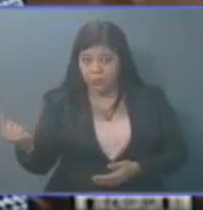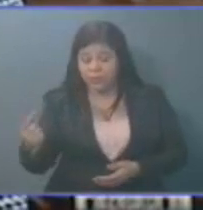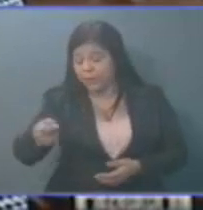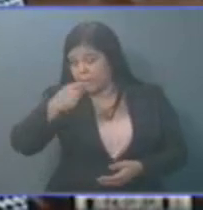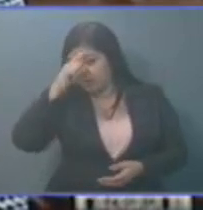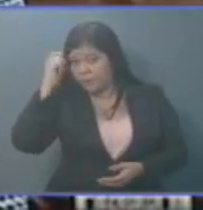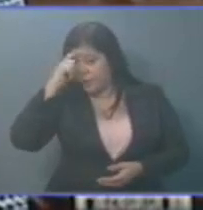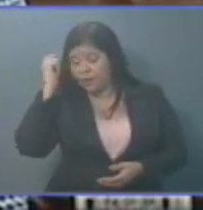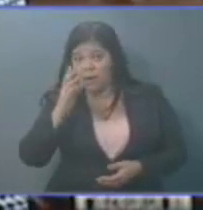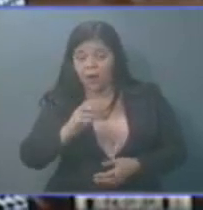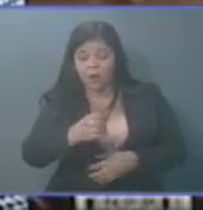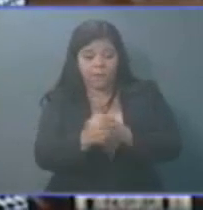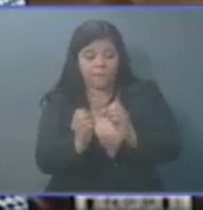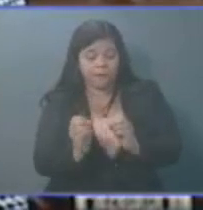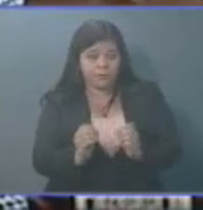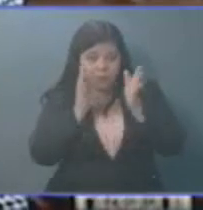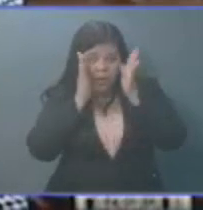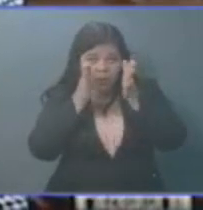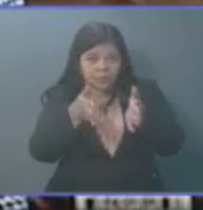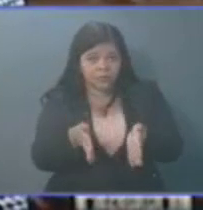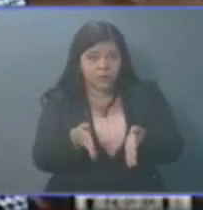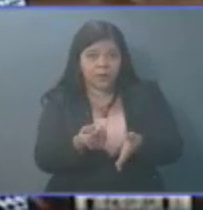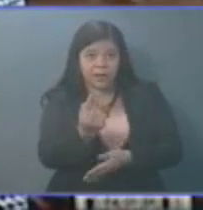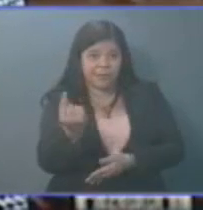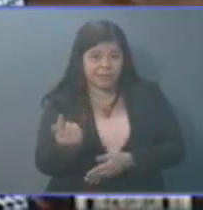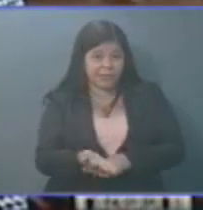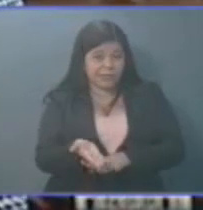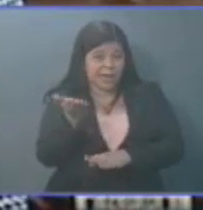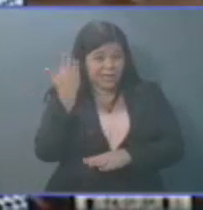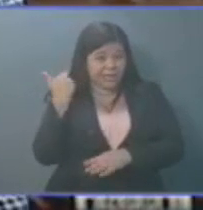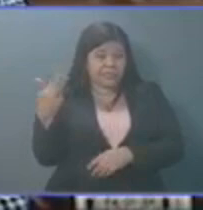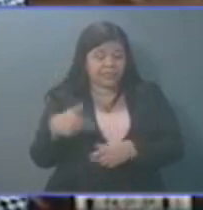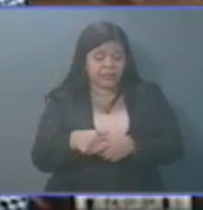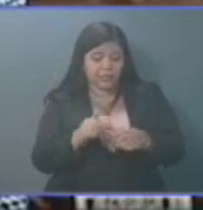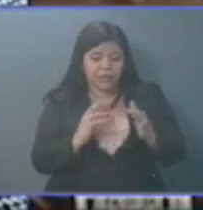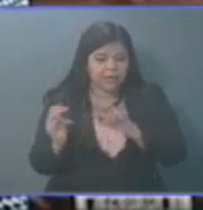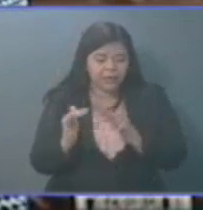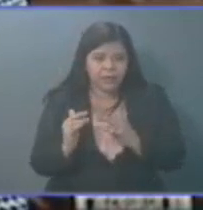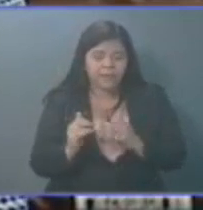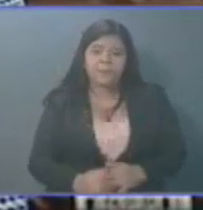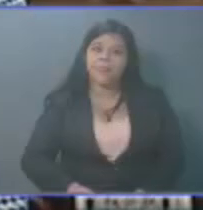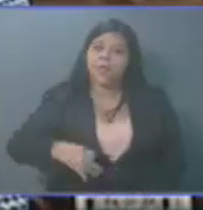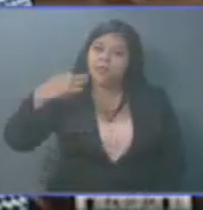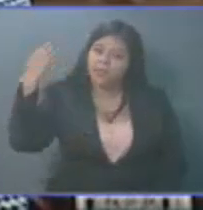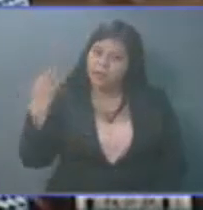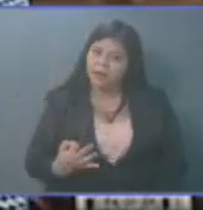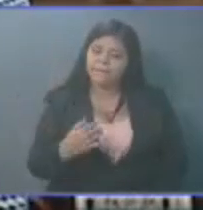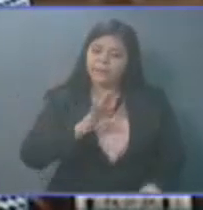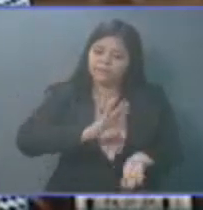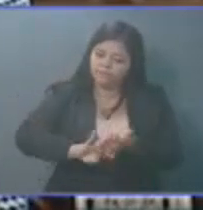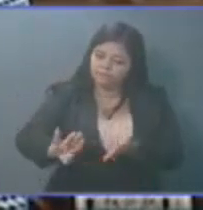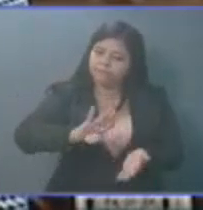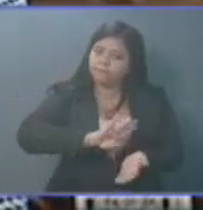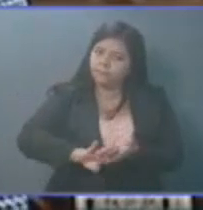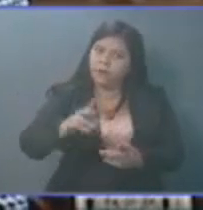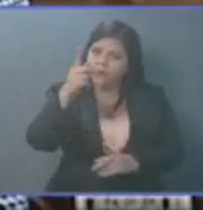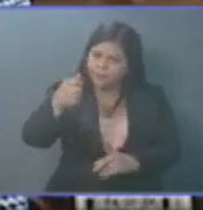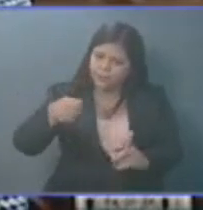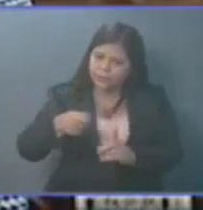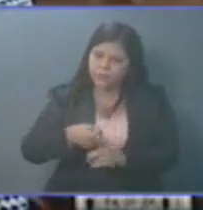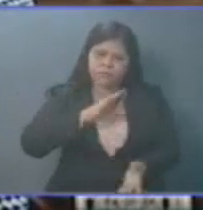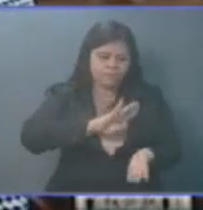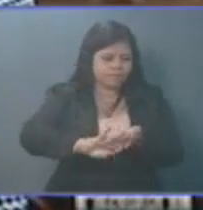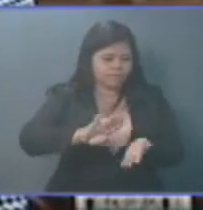Unidad de Atención a Veteranos y Excombatientes se deberá pagar sus salarios